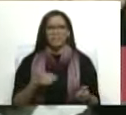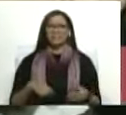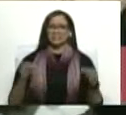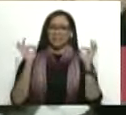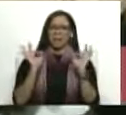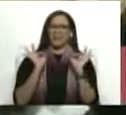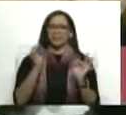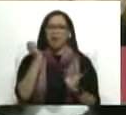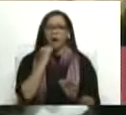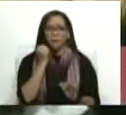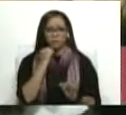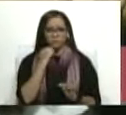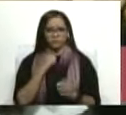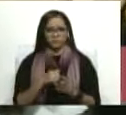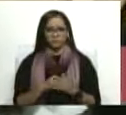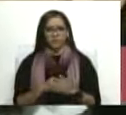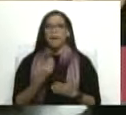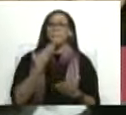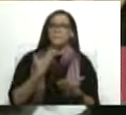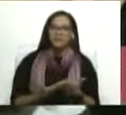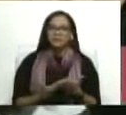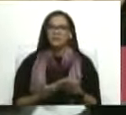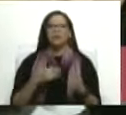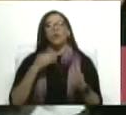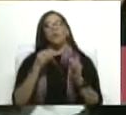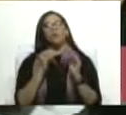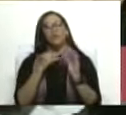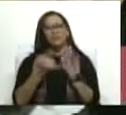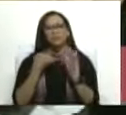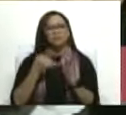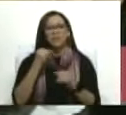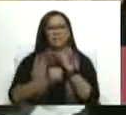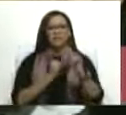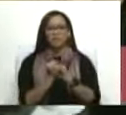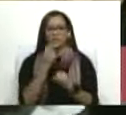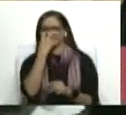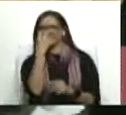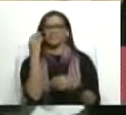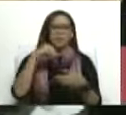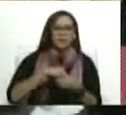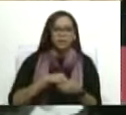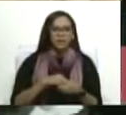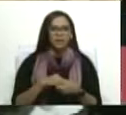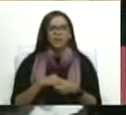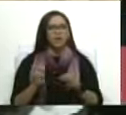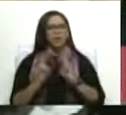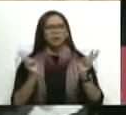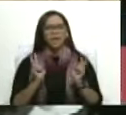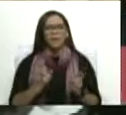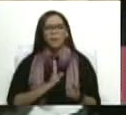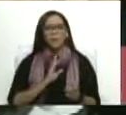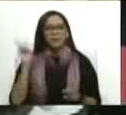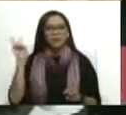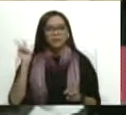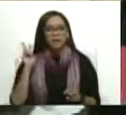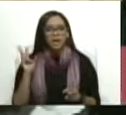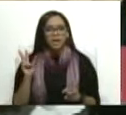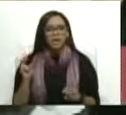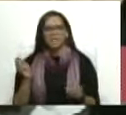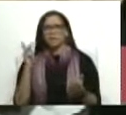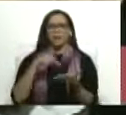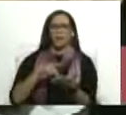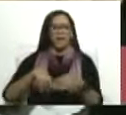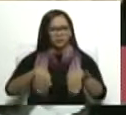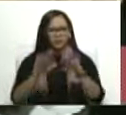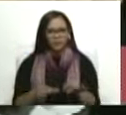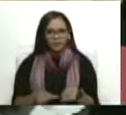Tamaño atrevimiento, pedir que un organismo internacional se inmiscuya en los asuntos internos de Venezuela y venga a